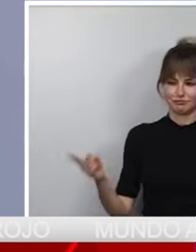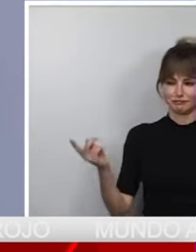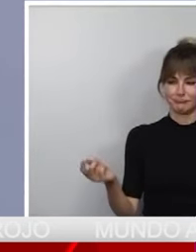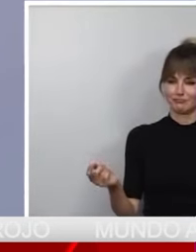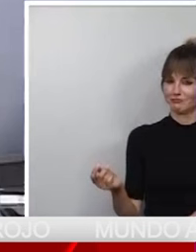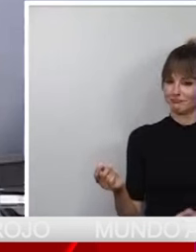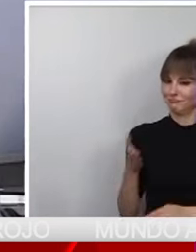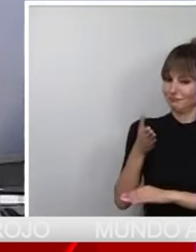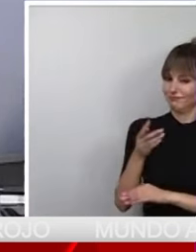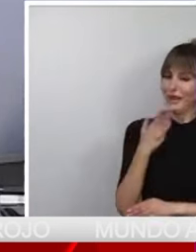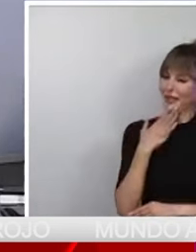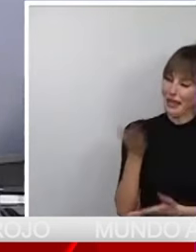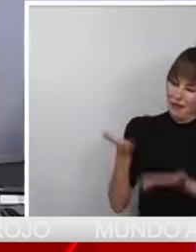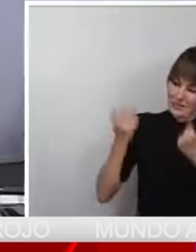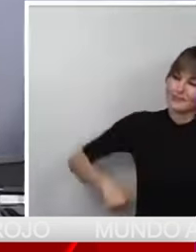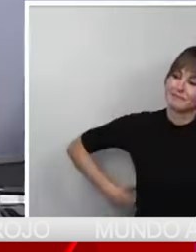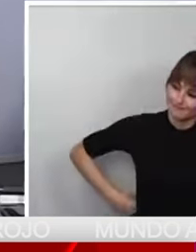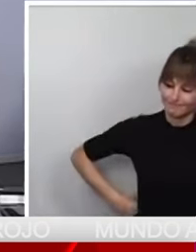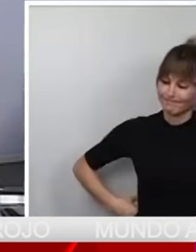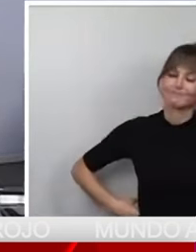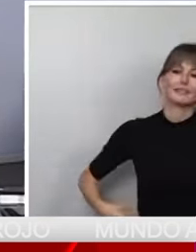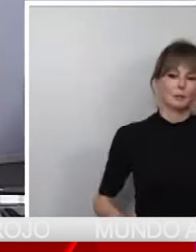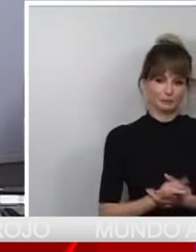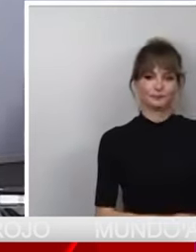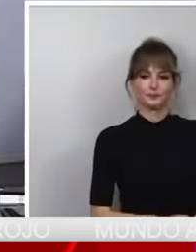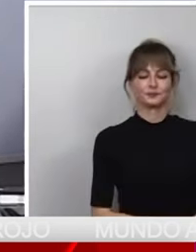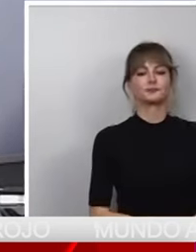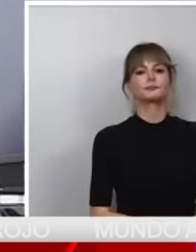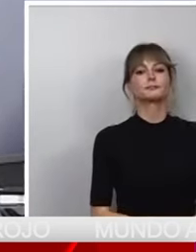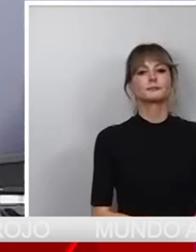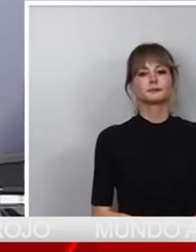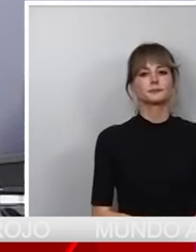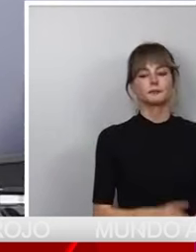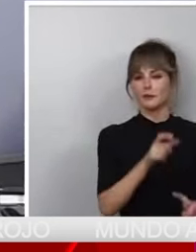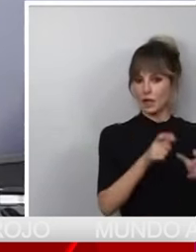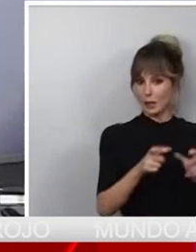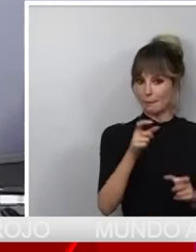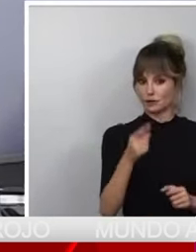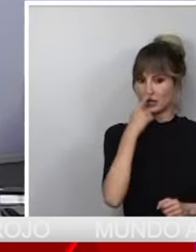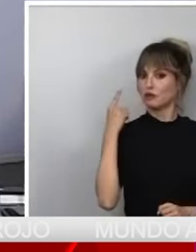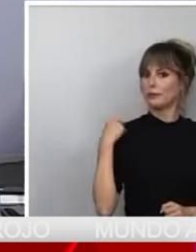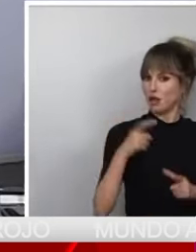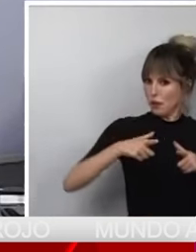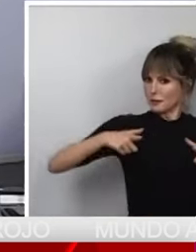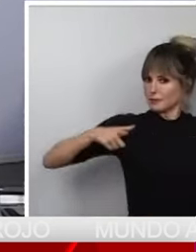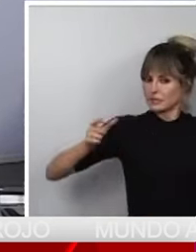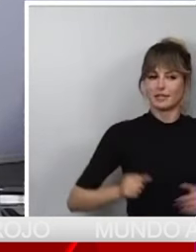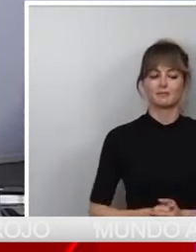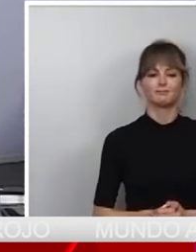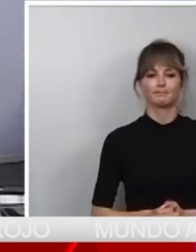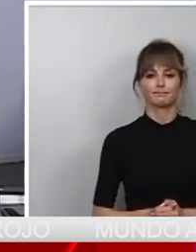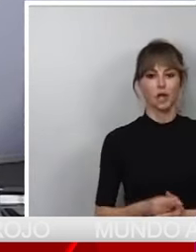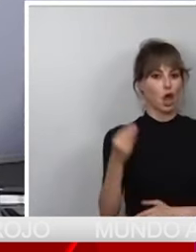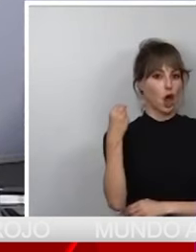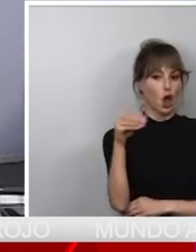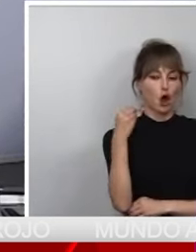van a poder acogerse al plan. Pero, en fin, ampliamos, por tanto, los y las beneficiarias del año pasado, que solamente incluían a los